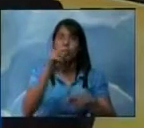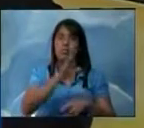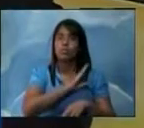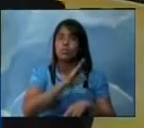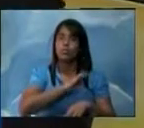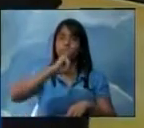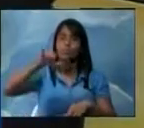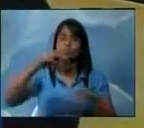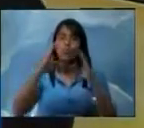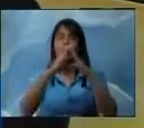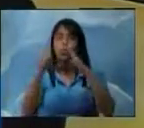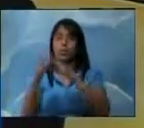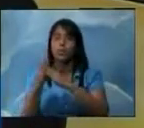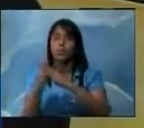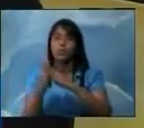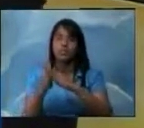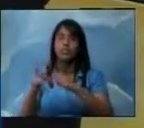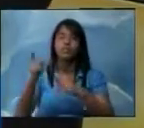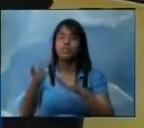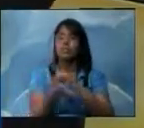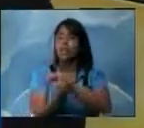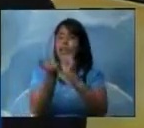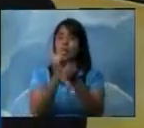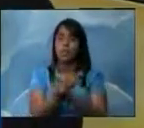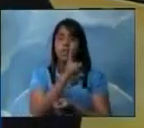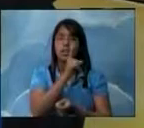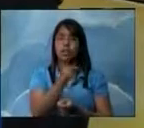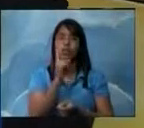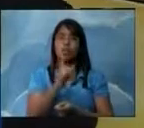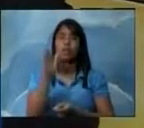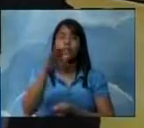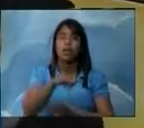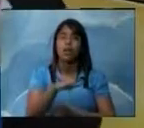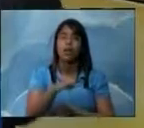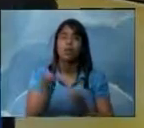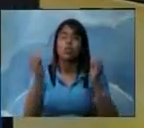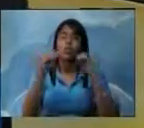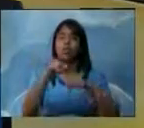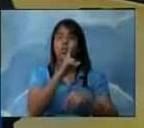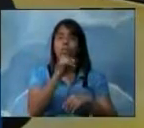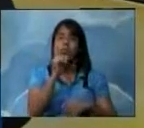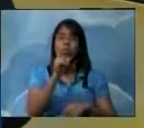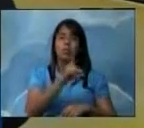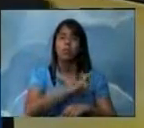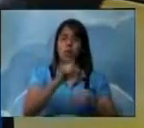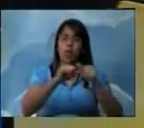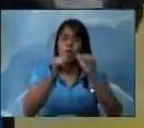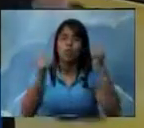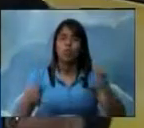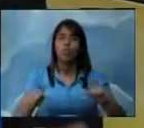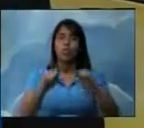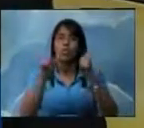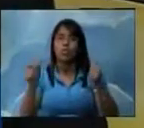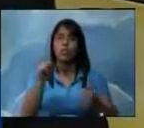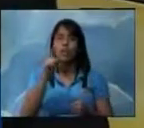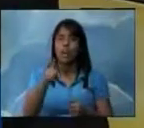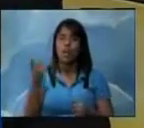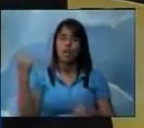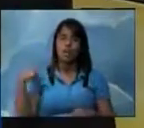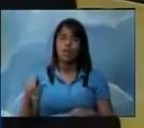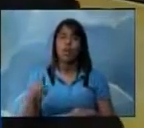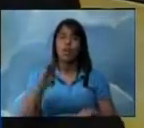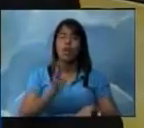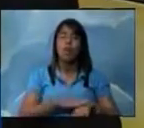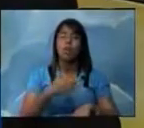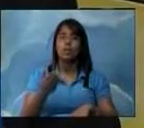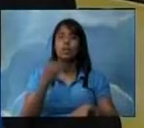judíos. Y al cambiarles el nombre, le estaban colocando los nombres de los dioses de que ellos tenían.